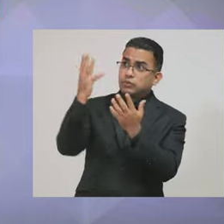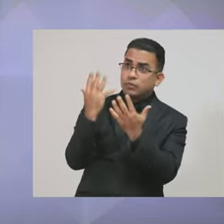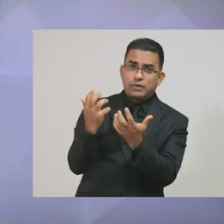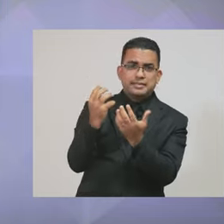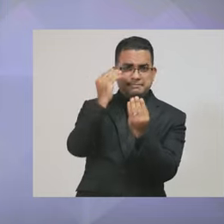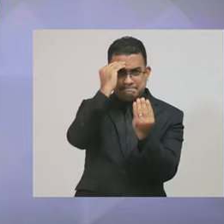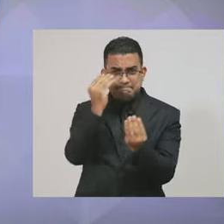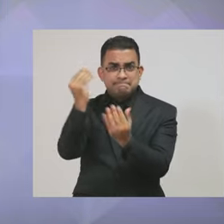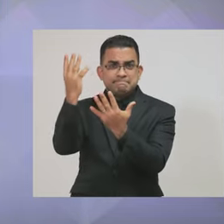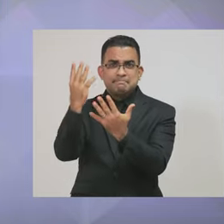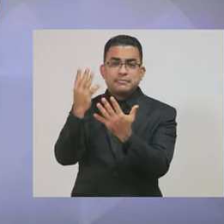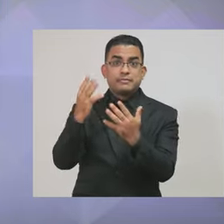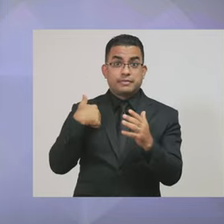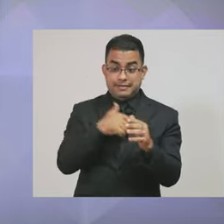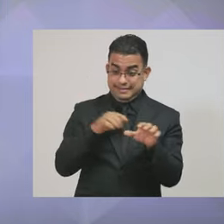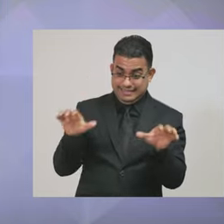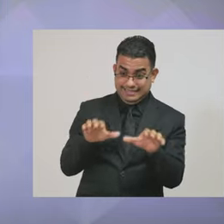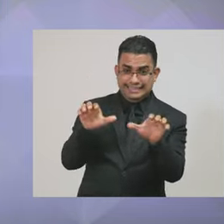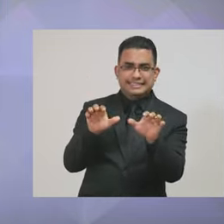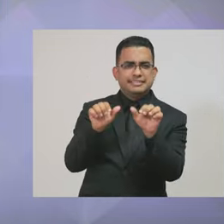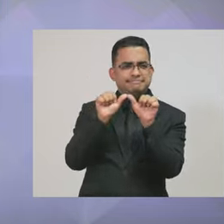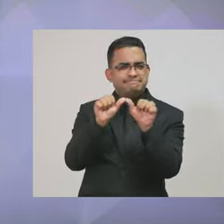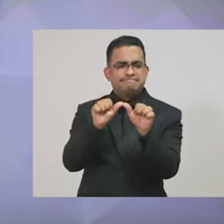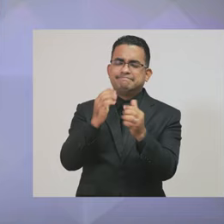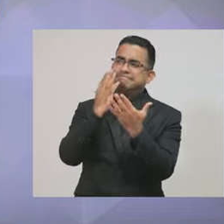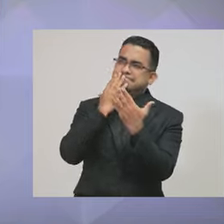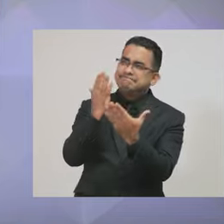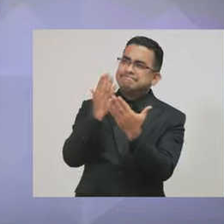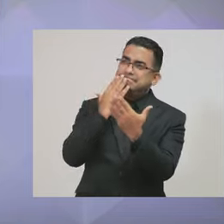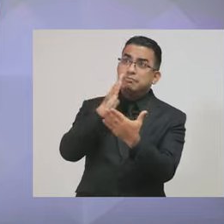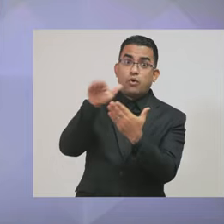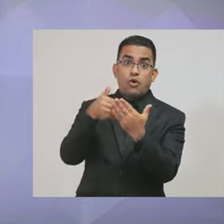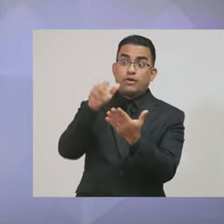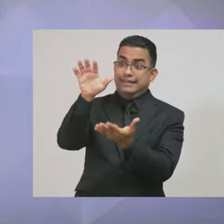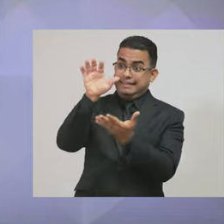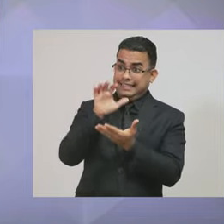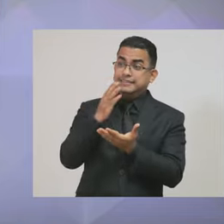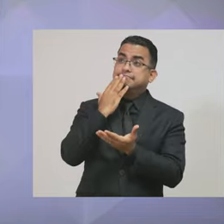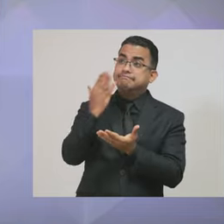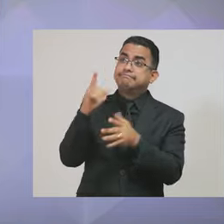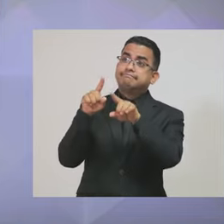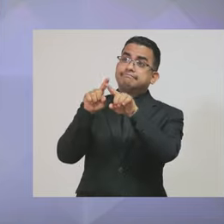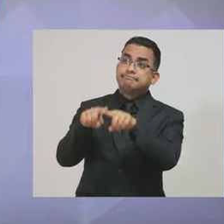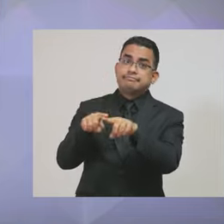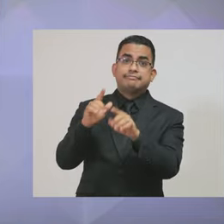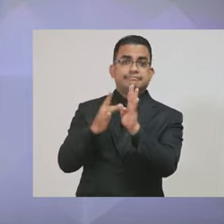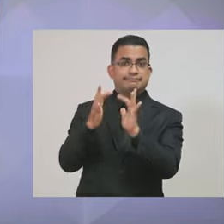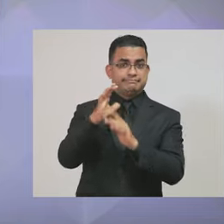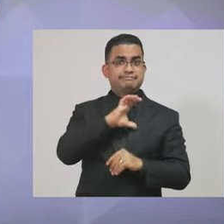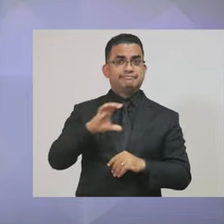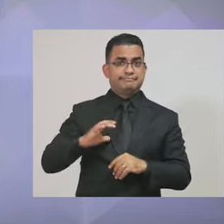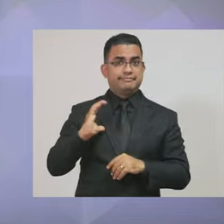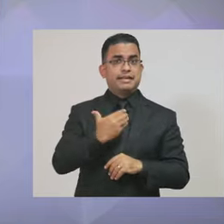obedeciendo de buen grado tu voluntad usemos siempre con agradecimiento todo lo que